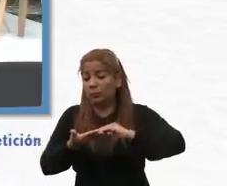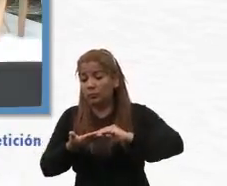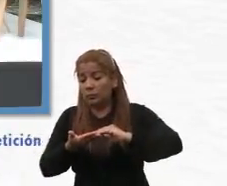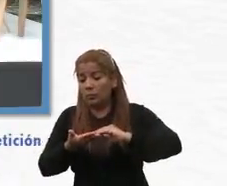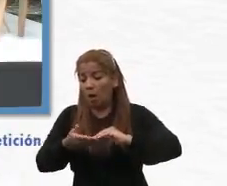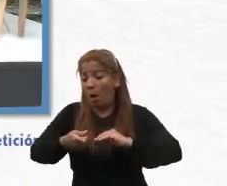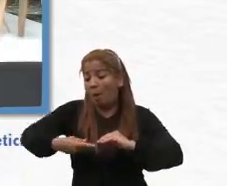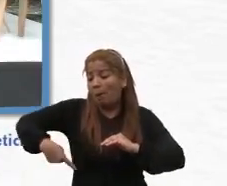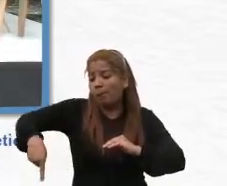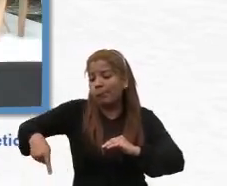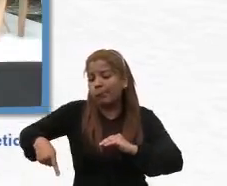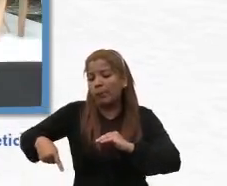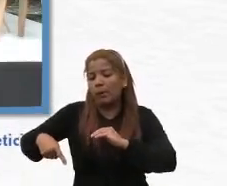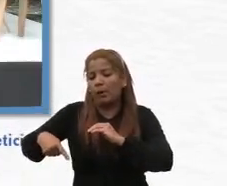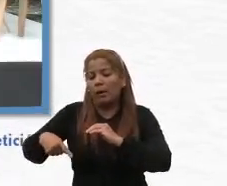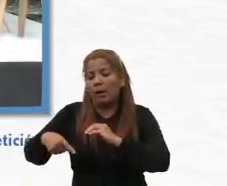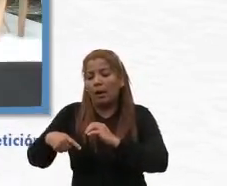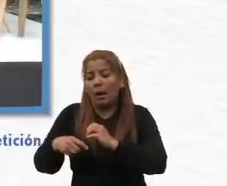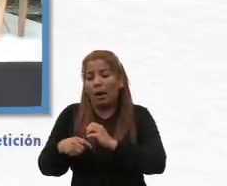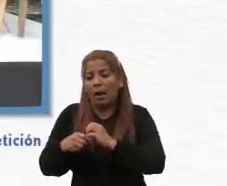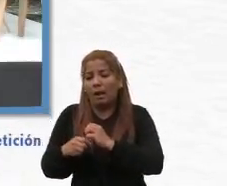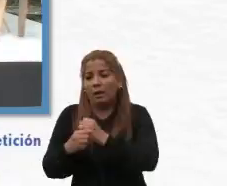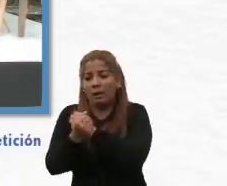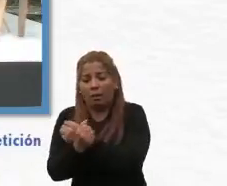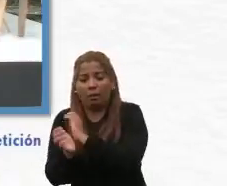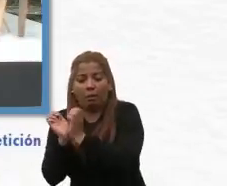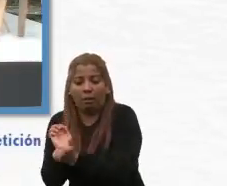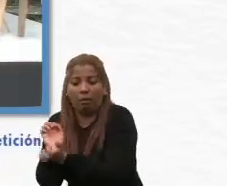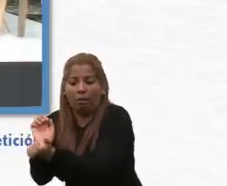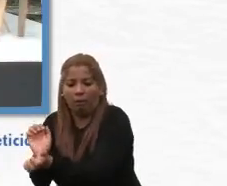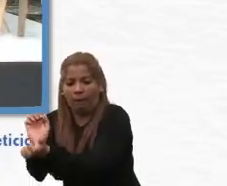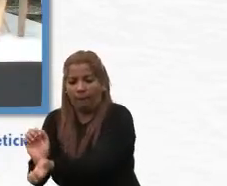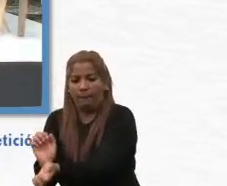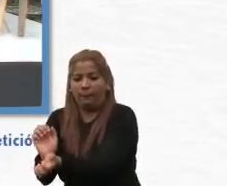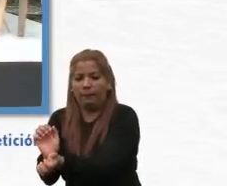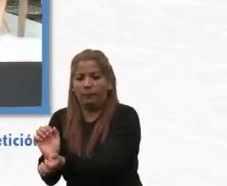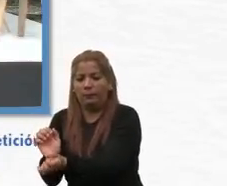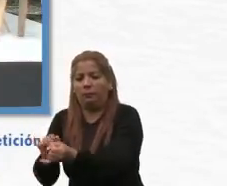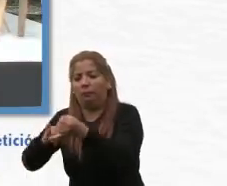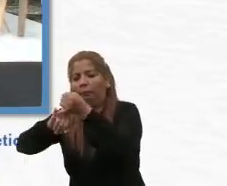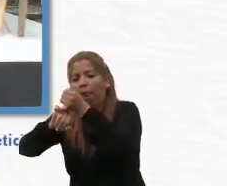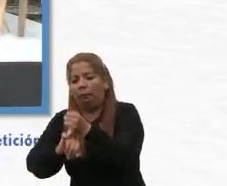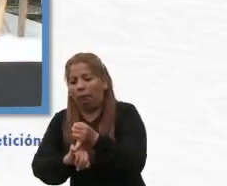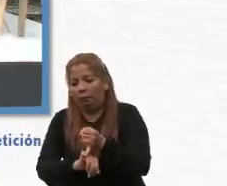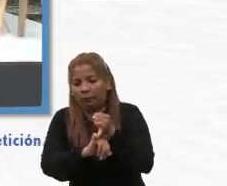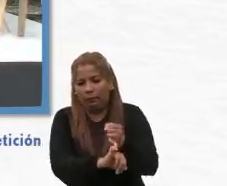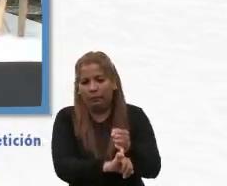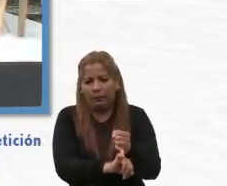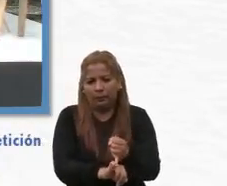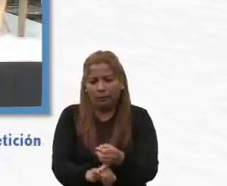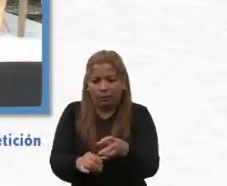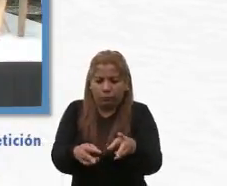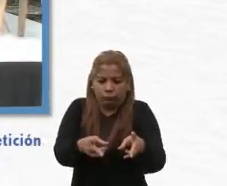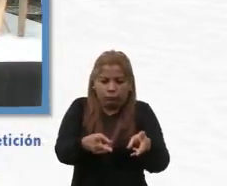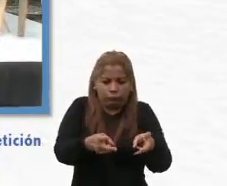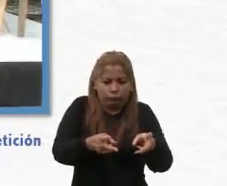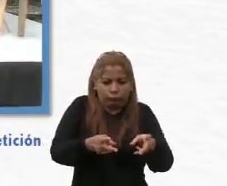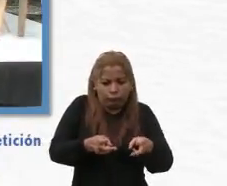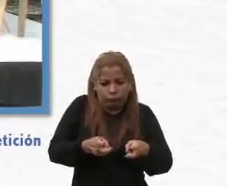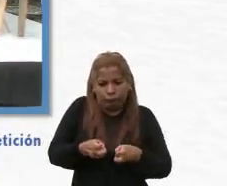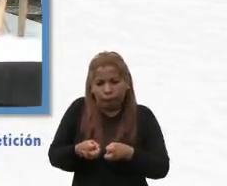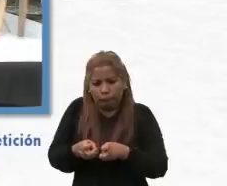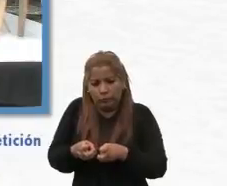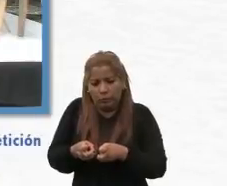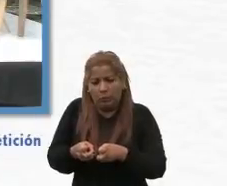sus esclavos, en sus dependientes, para mantener y lucrarse. Y alrededor de todo esto es una serie